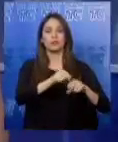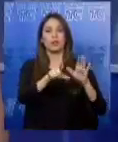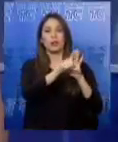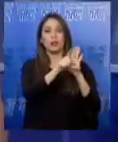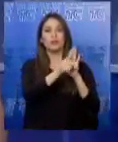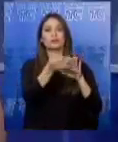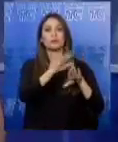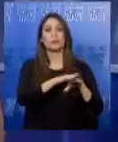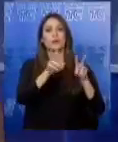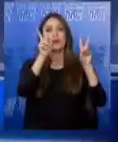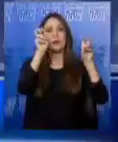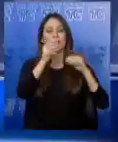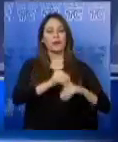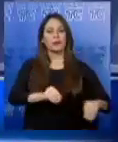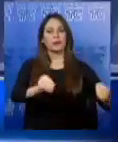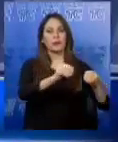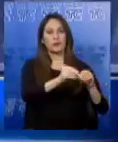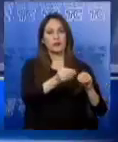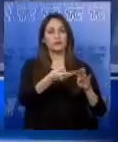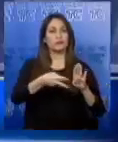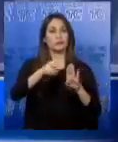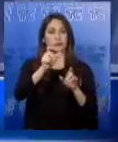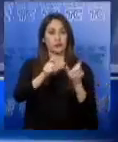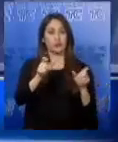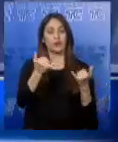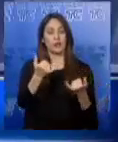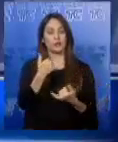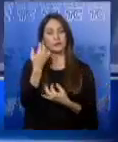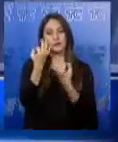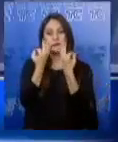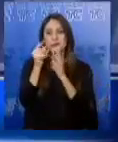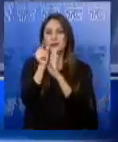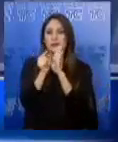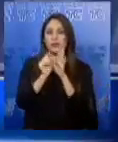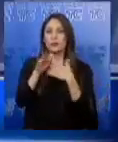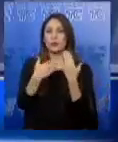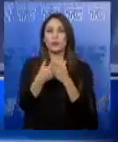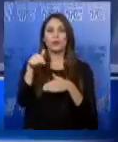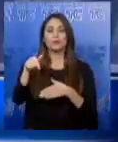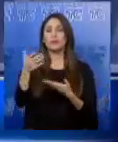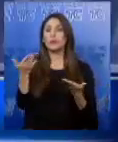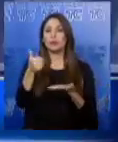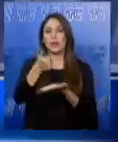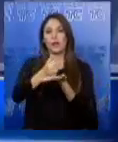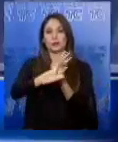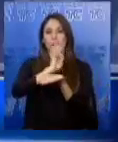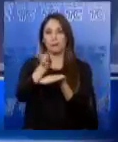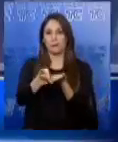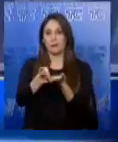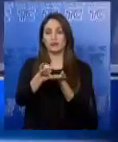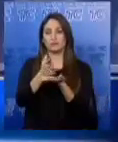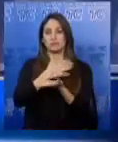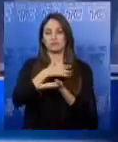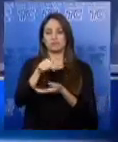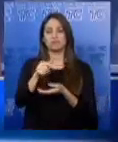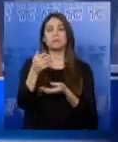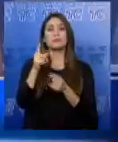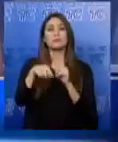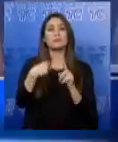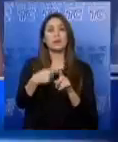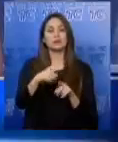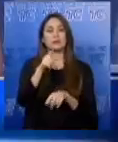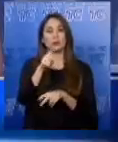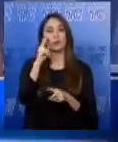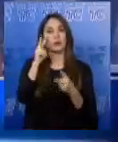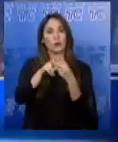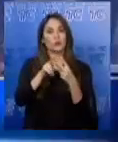ley contra la especulación de tierras. Cristian Hidalgo nos amplía la información desde la Asamblea Nacional, donde además se entregó un